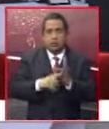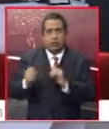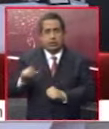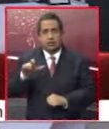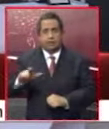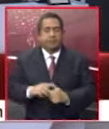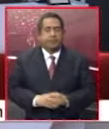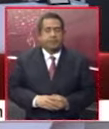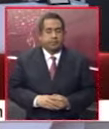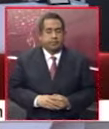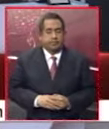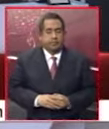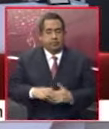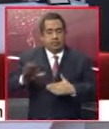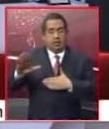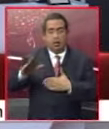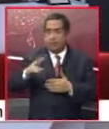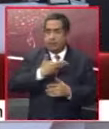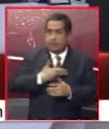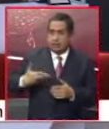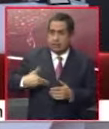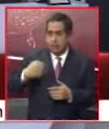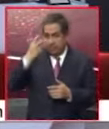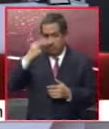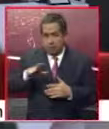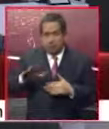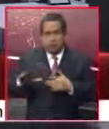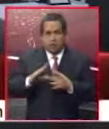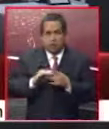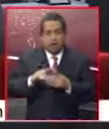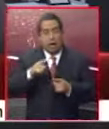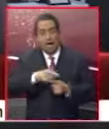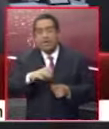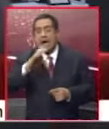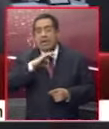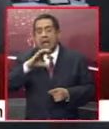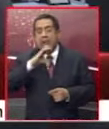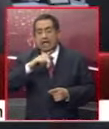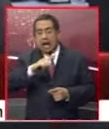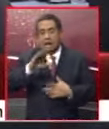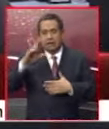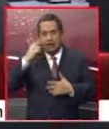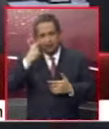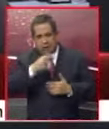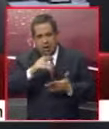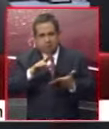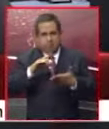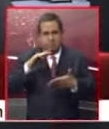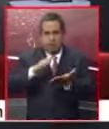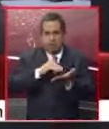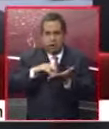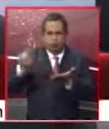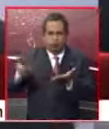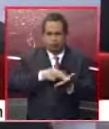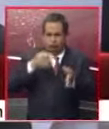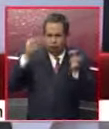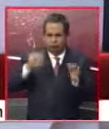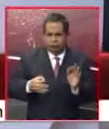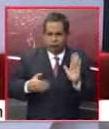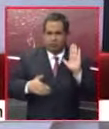protesta como presidente de la República de don Venustiano Carranza, es uno de los documentos de este lado.